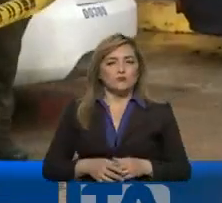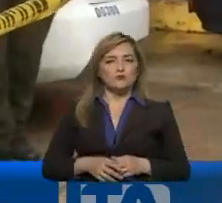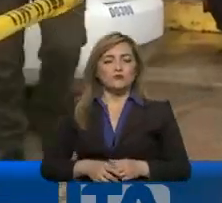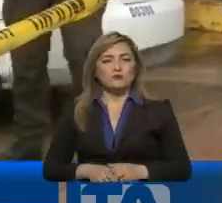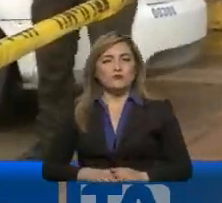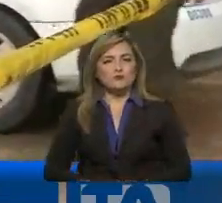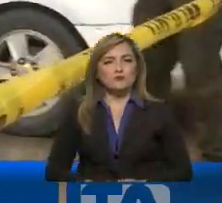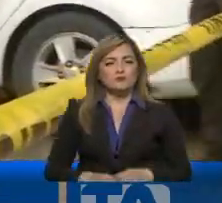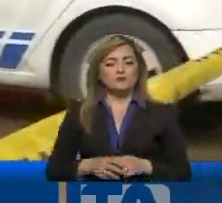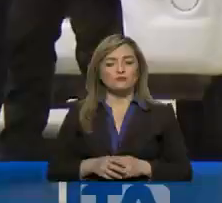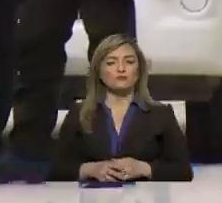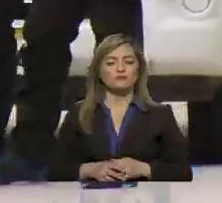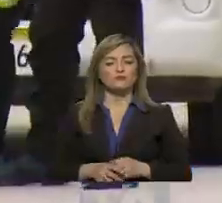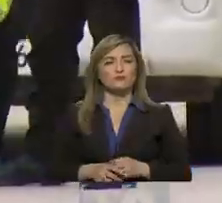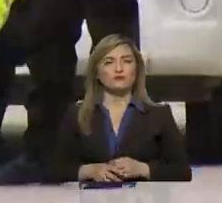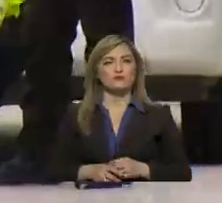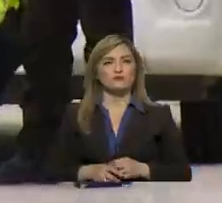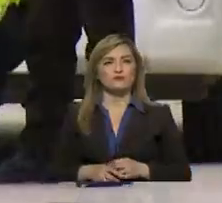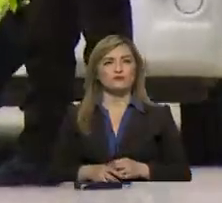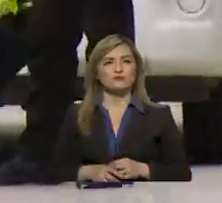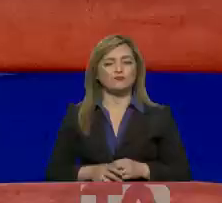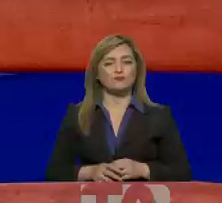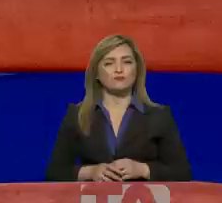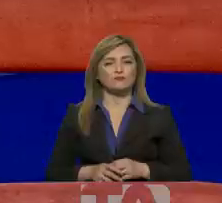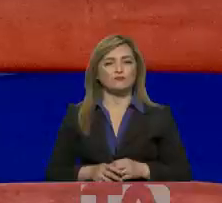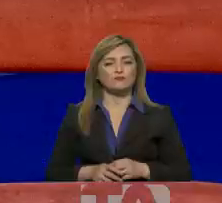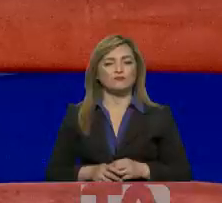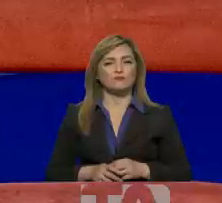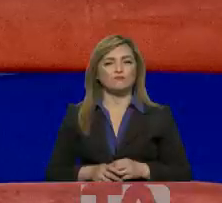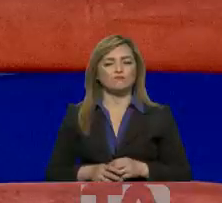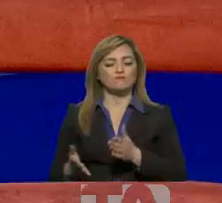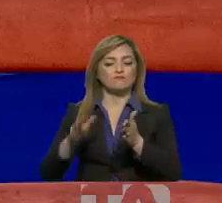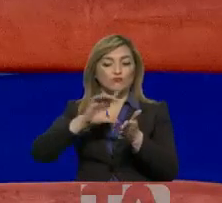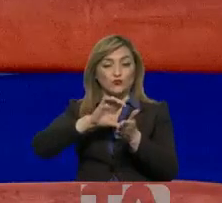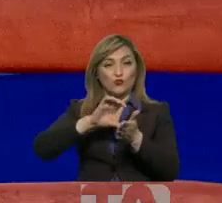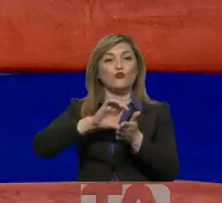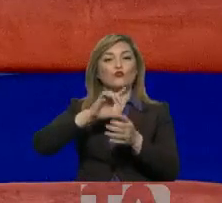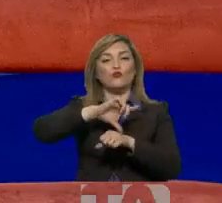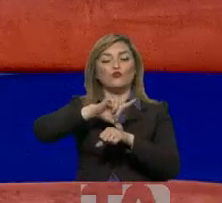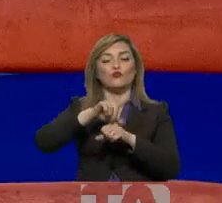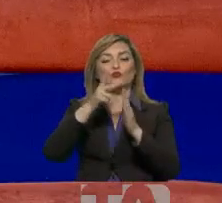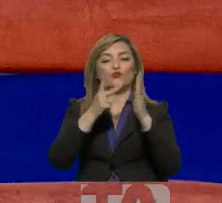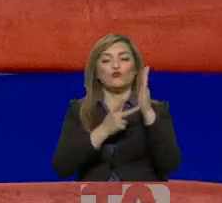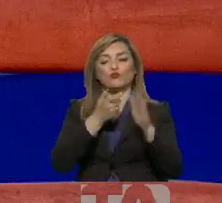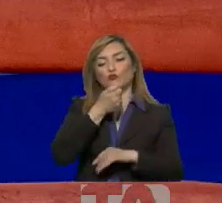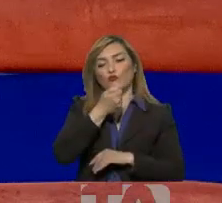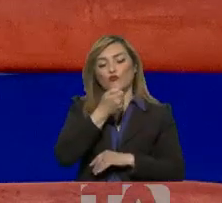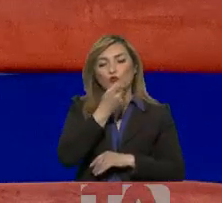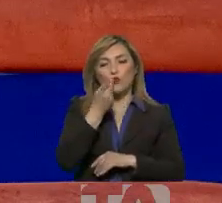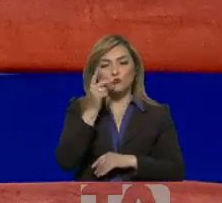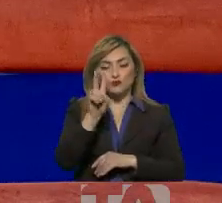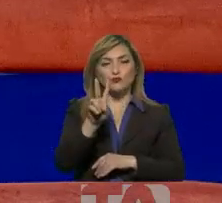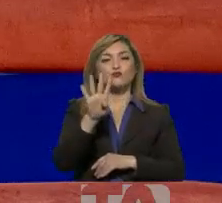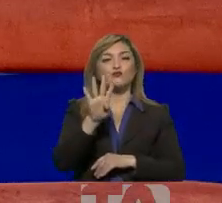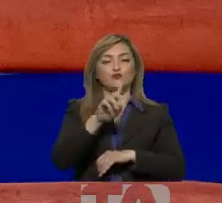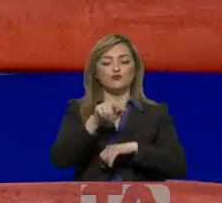tratando de no dejar indicios claros. Luisa María Heredia, 24 horas. Y hace pocos minutos, en nuestro programa de entrevistas, Los Desayunos de